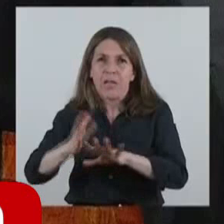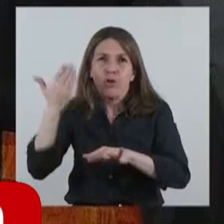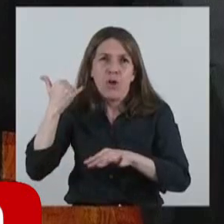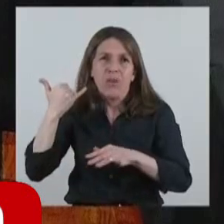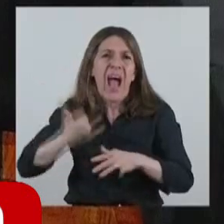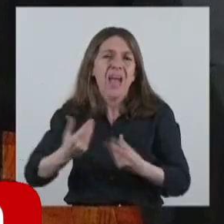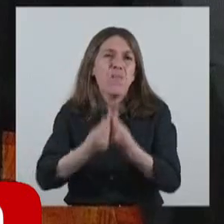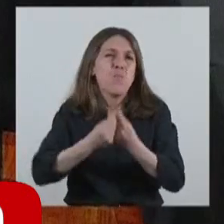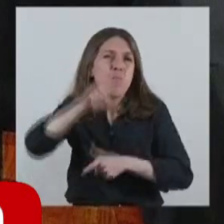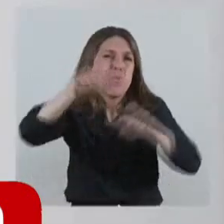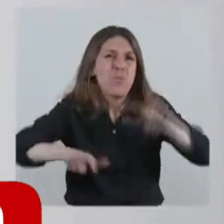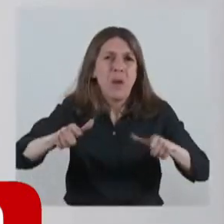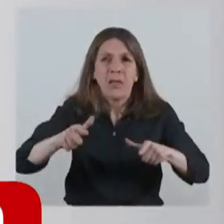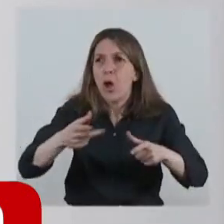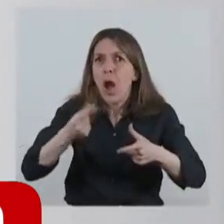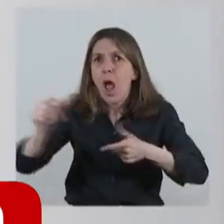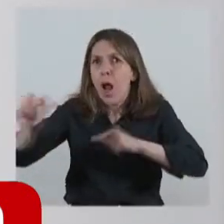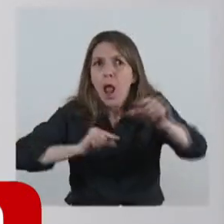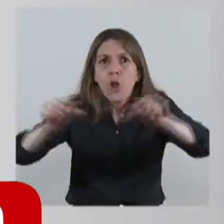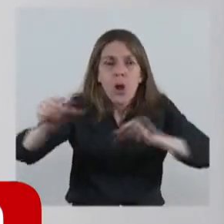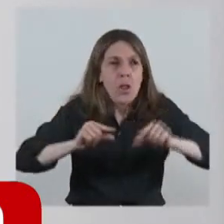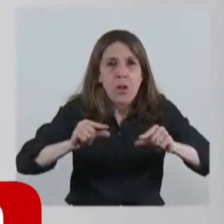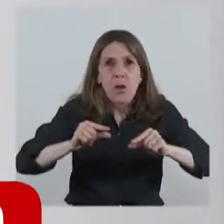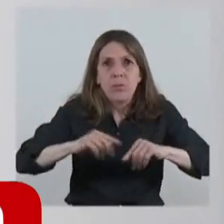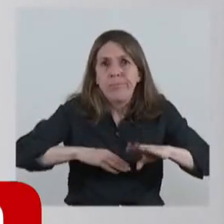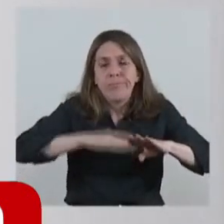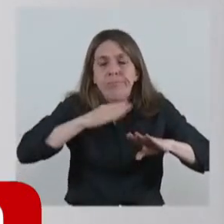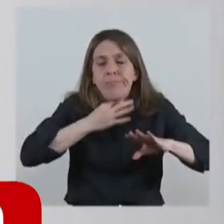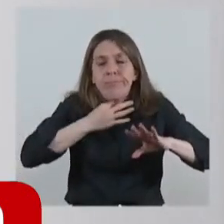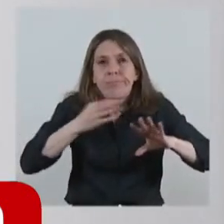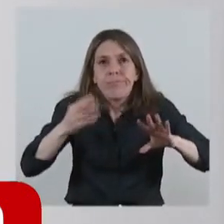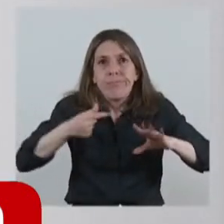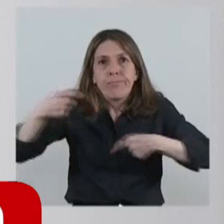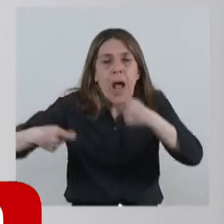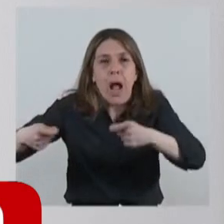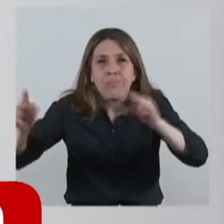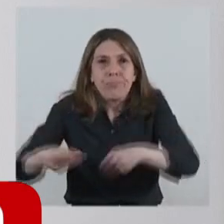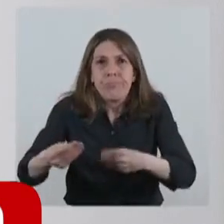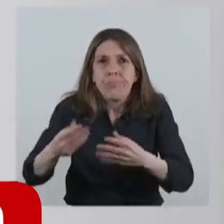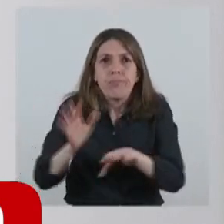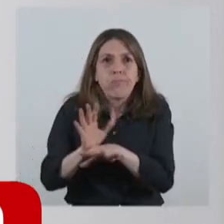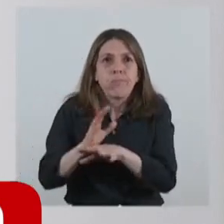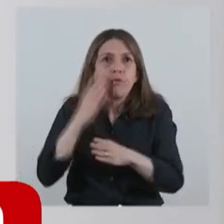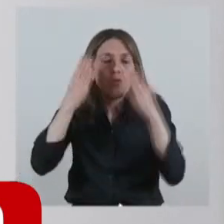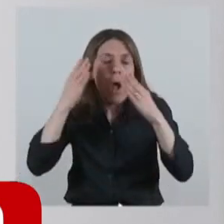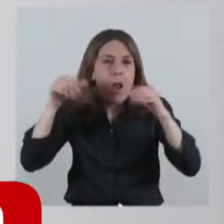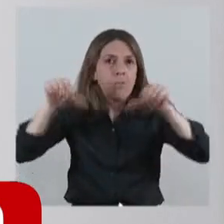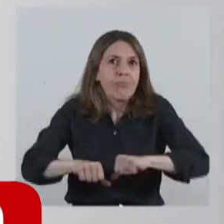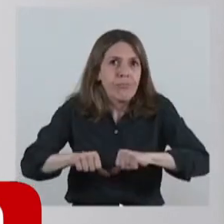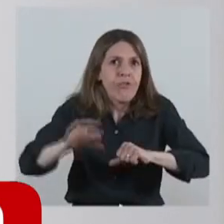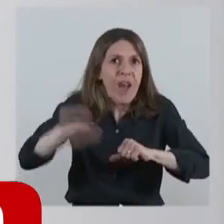muchas personas que realmente se les hizo impagable y que hoy ven como el sueño de la casa propia se ha convertido en una verdadera pesadilla. Usted habló